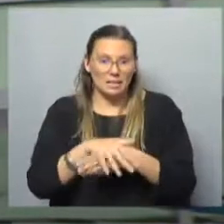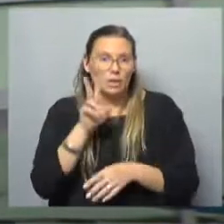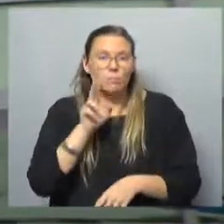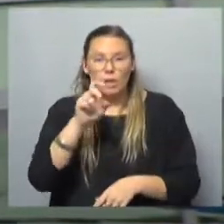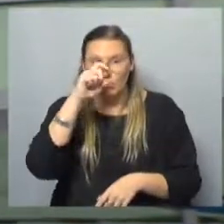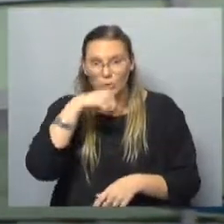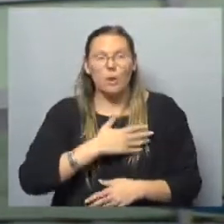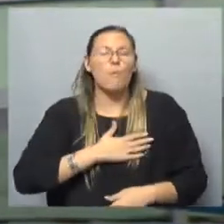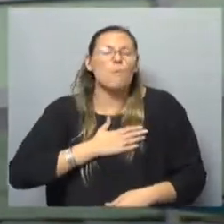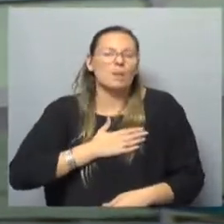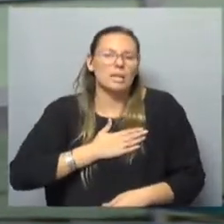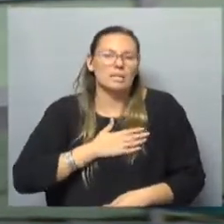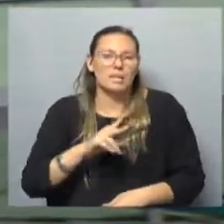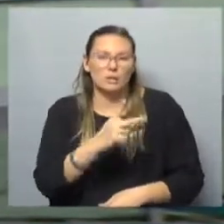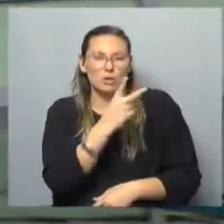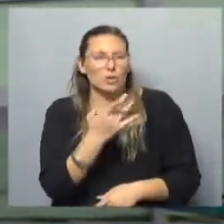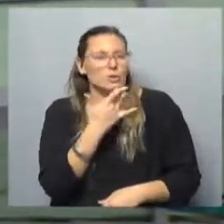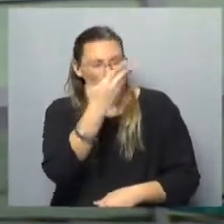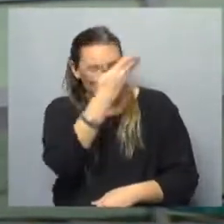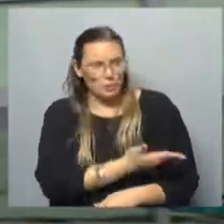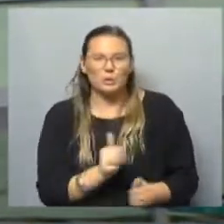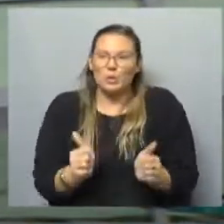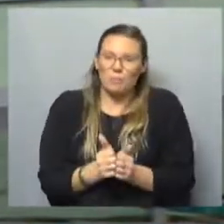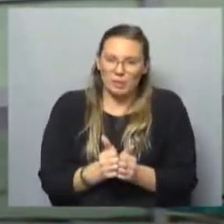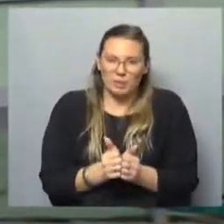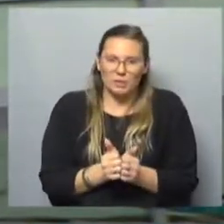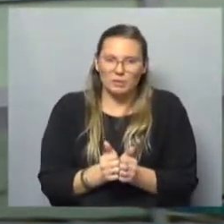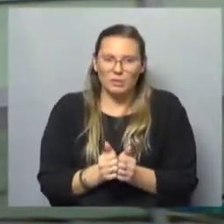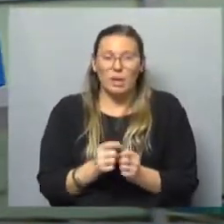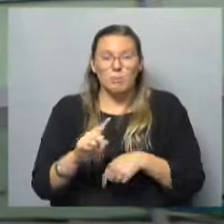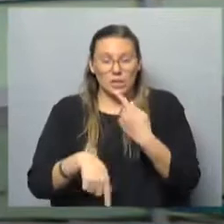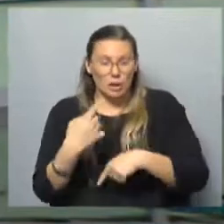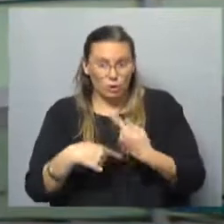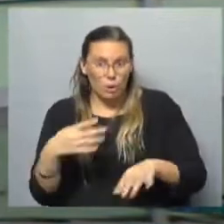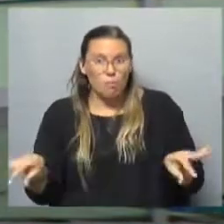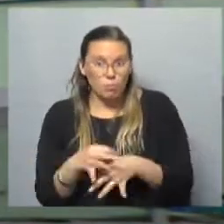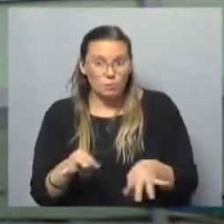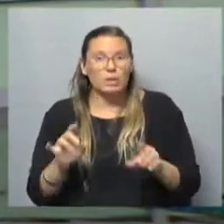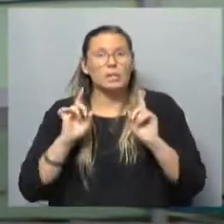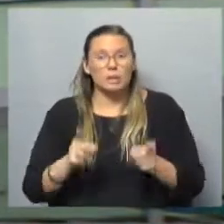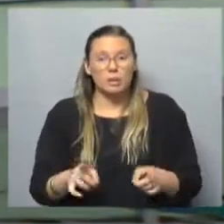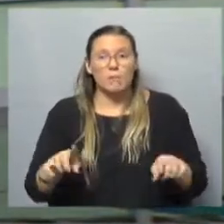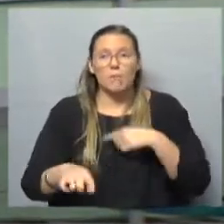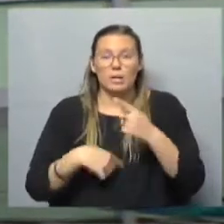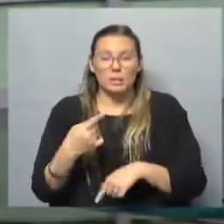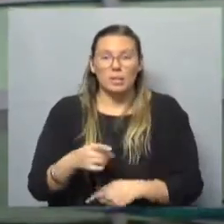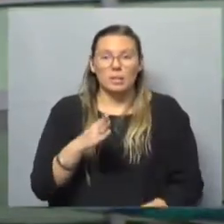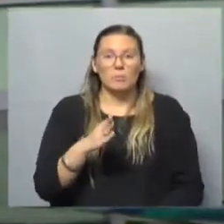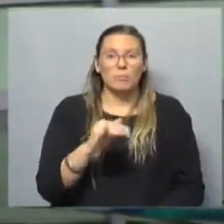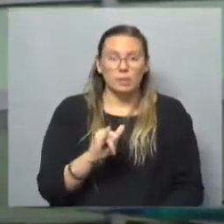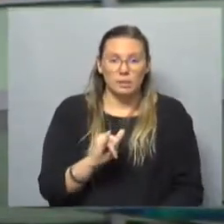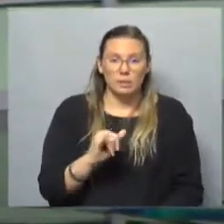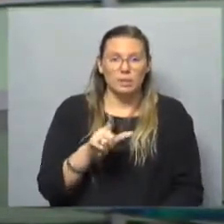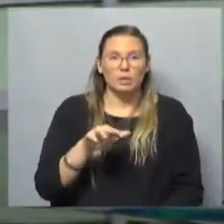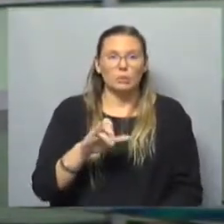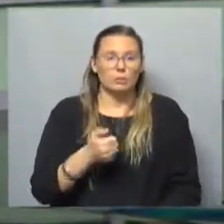Ha sido un placer tener estos dos churrazos acá con nosotros. Y, estos y dos mañana seguimos artistas. Con música también. Mañana van a estar Carmen Pi y Mariana